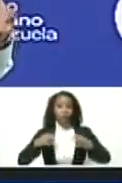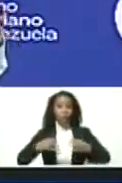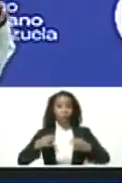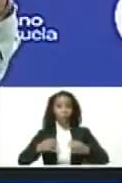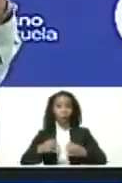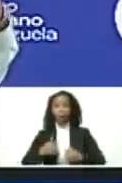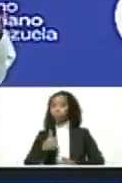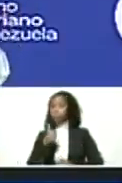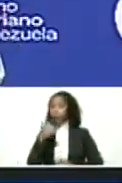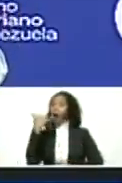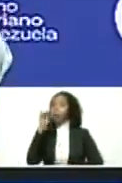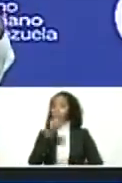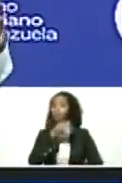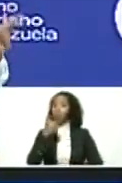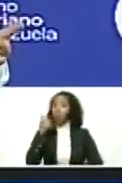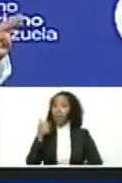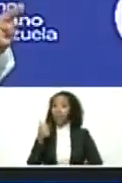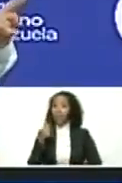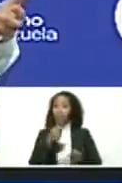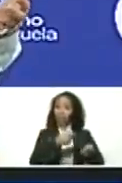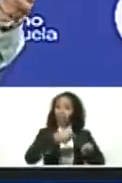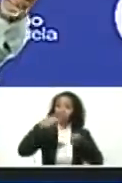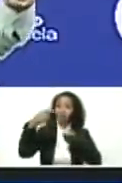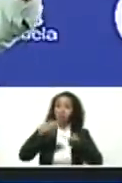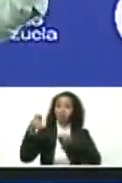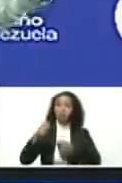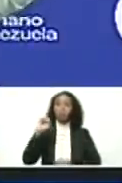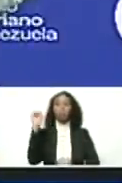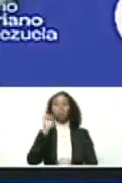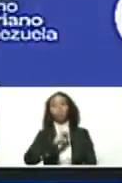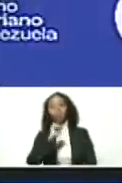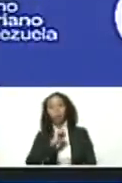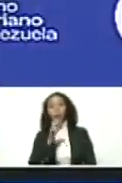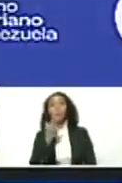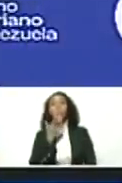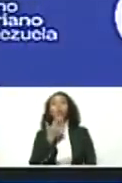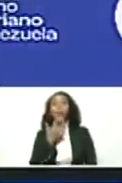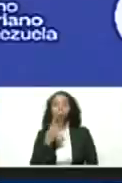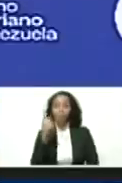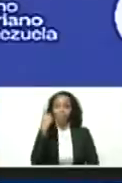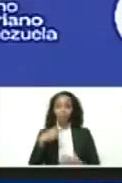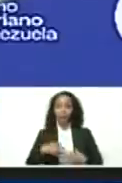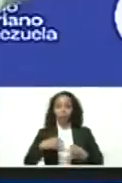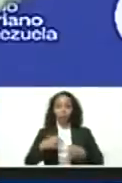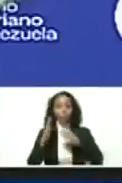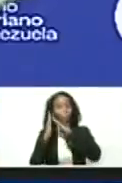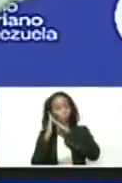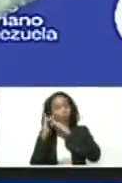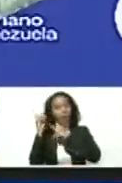bueno, que tiene calidad de exportación. Sí, señor. Sí, por ejemplo, señor, la primera pijamita